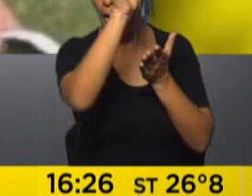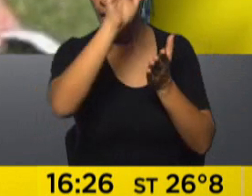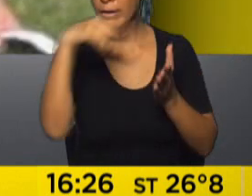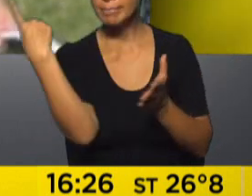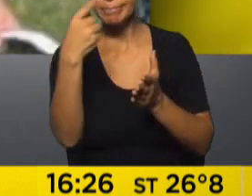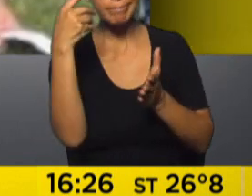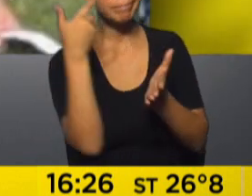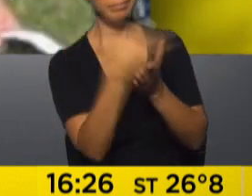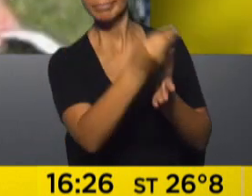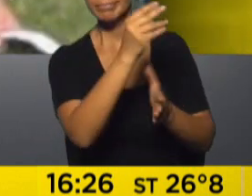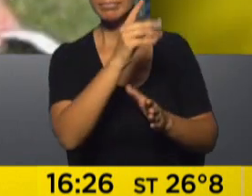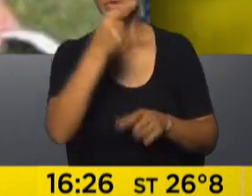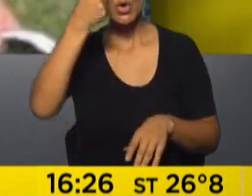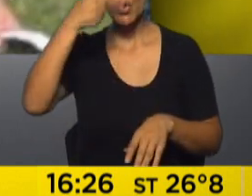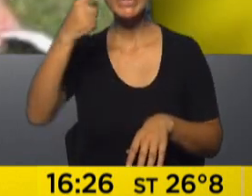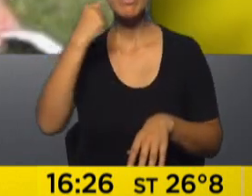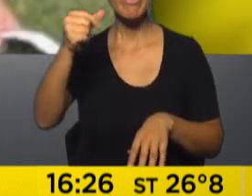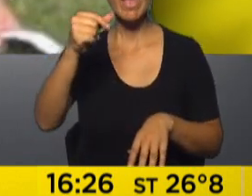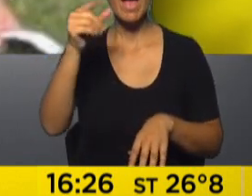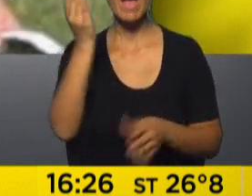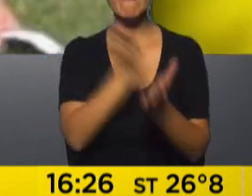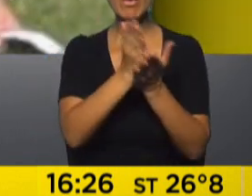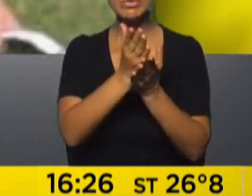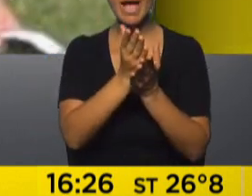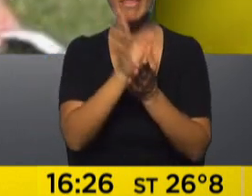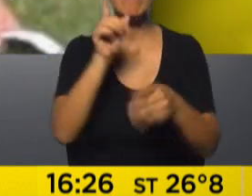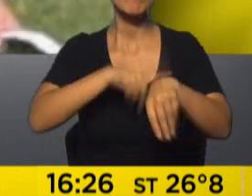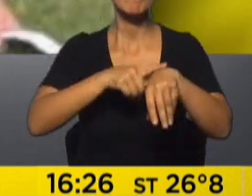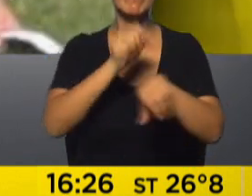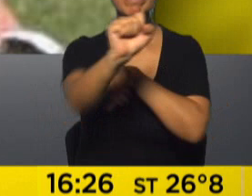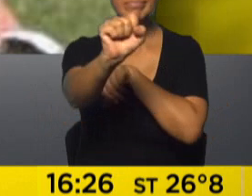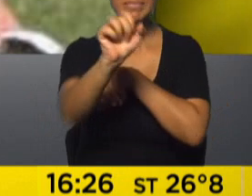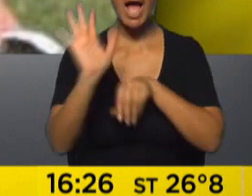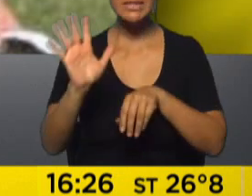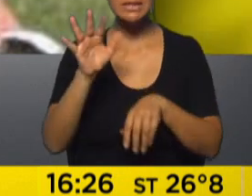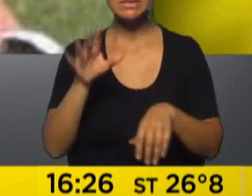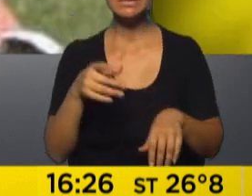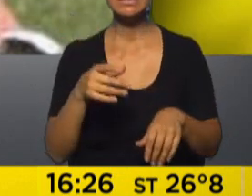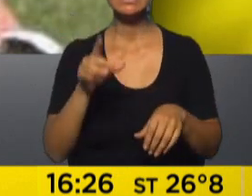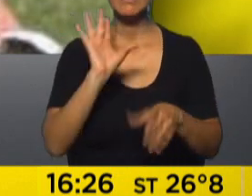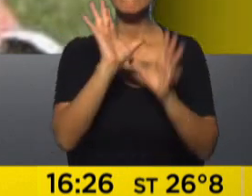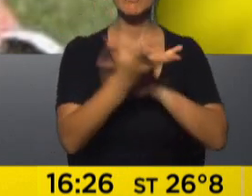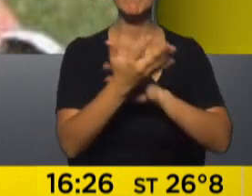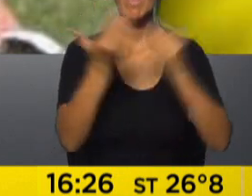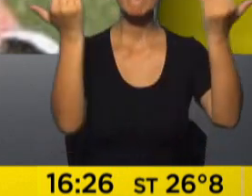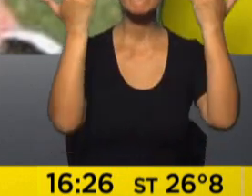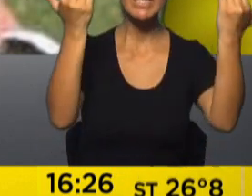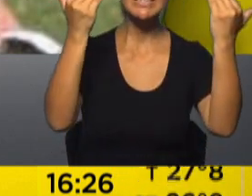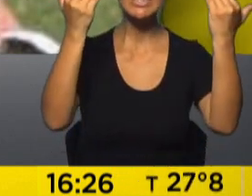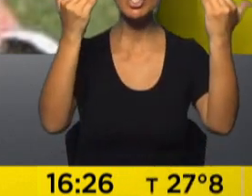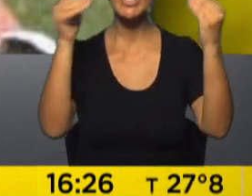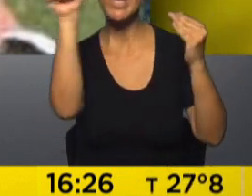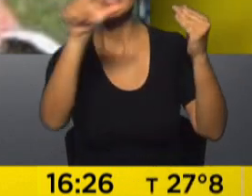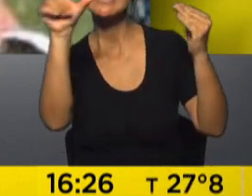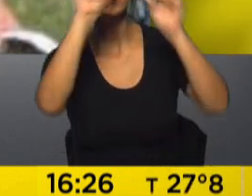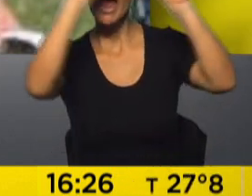su último día en la facultad, en el momento de recibirse. Y sus felicitaciones, licenciado, venía acompañado de una foto en la que